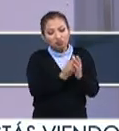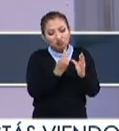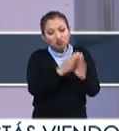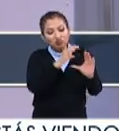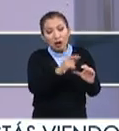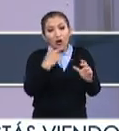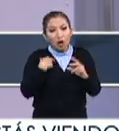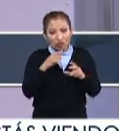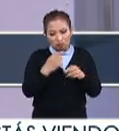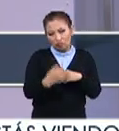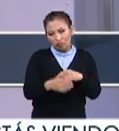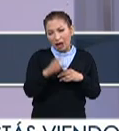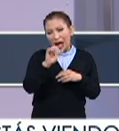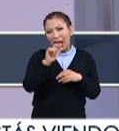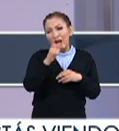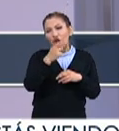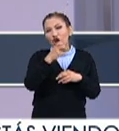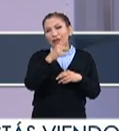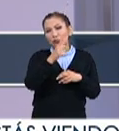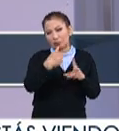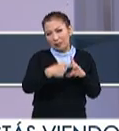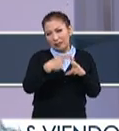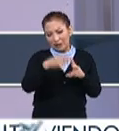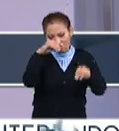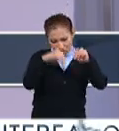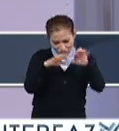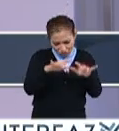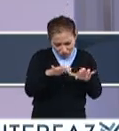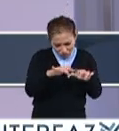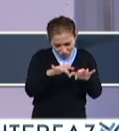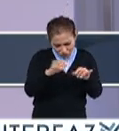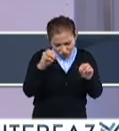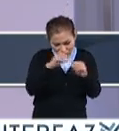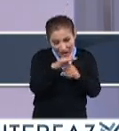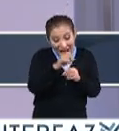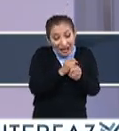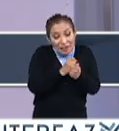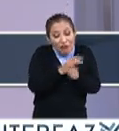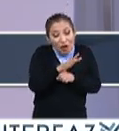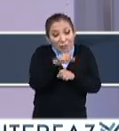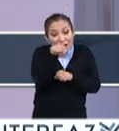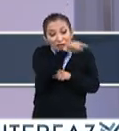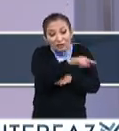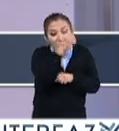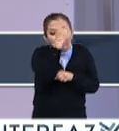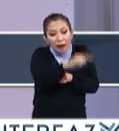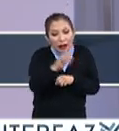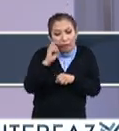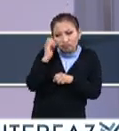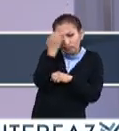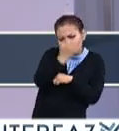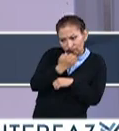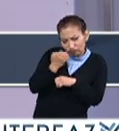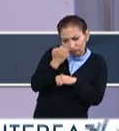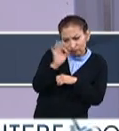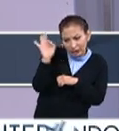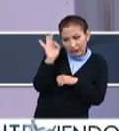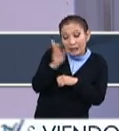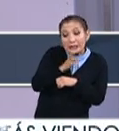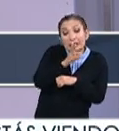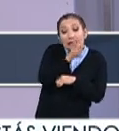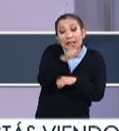algoritmos matemáticos tus programas y esos te generan información para que puedas predecir